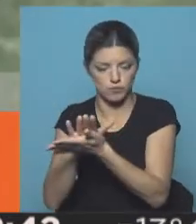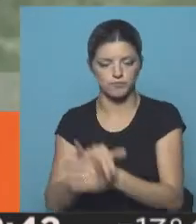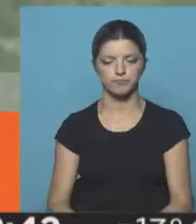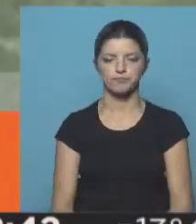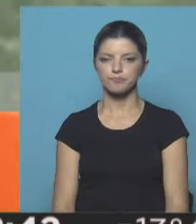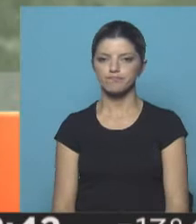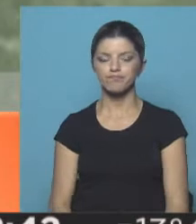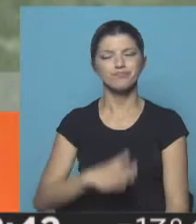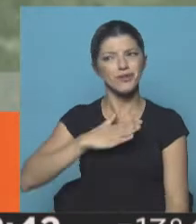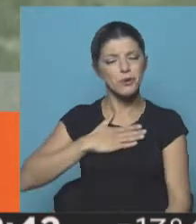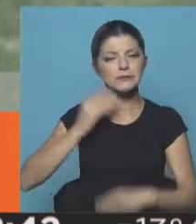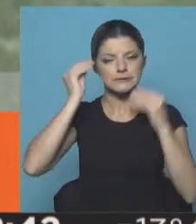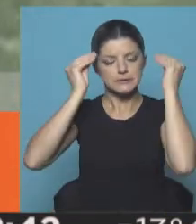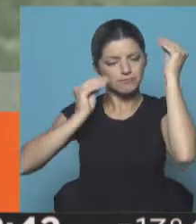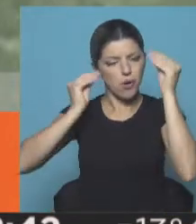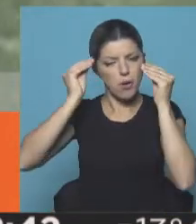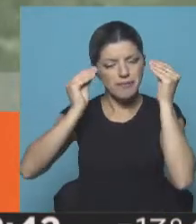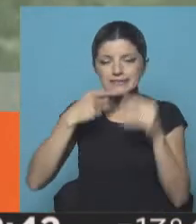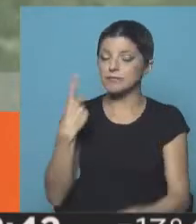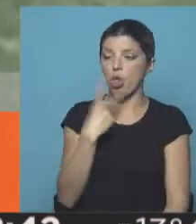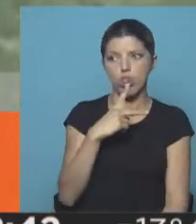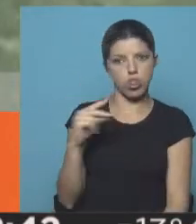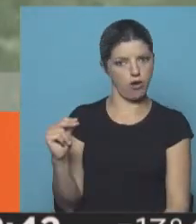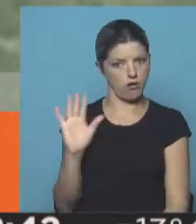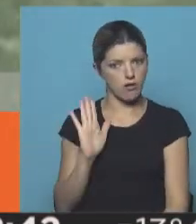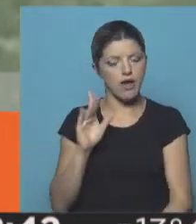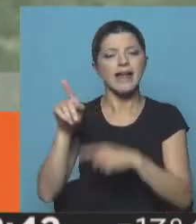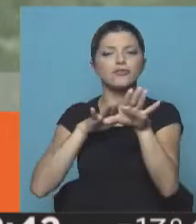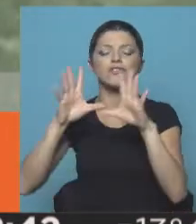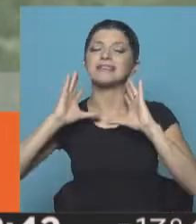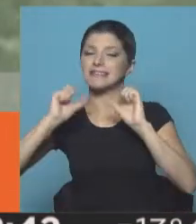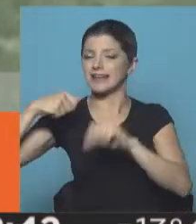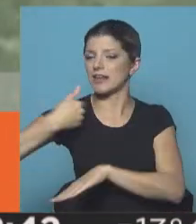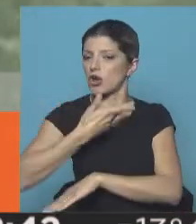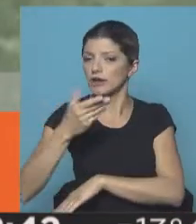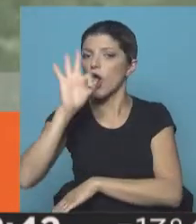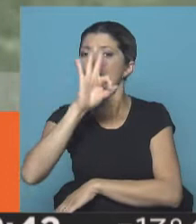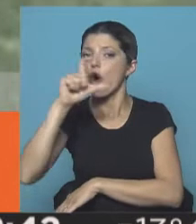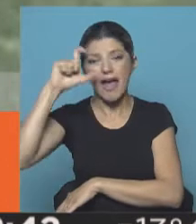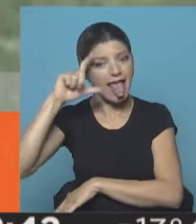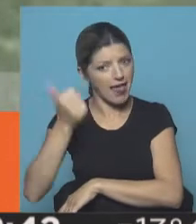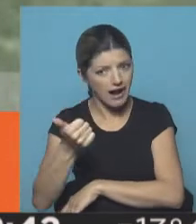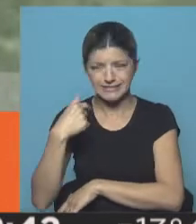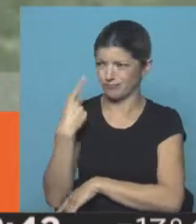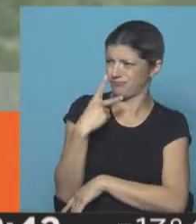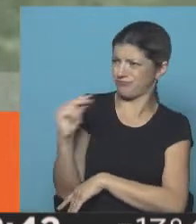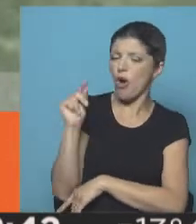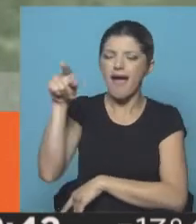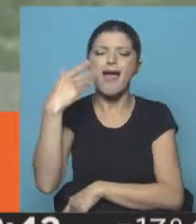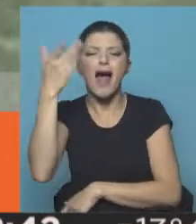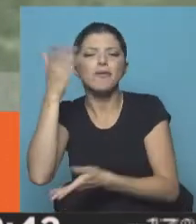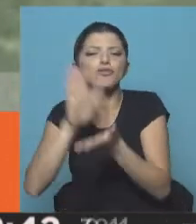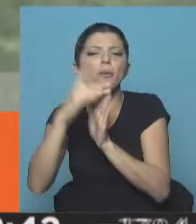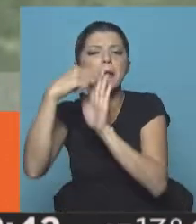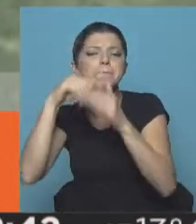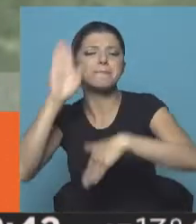enorme preocupación y rechazo a las acciones del secretario general de la OEA, que incumple los principios básicos